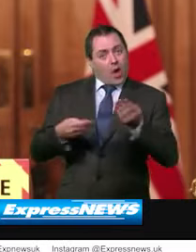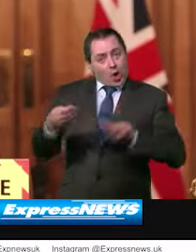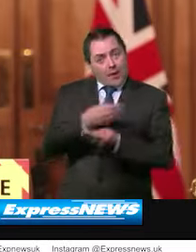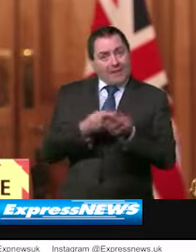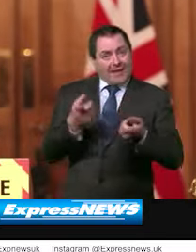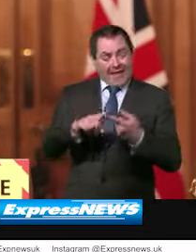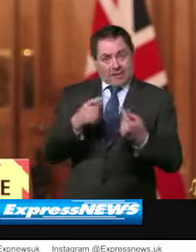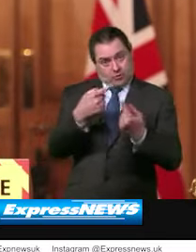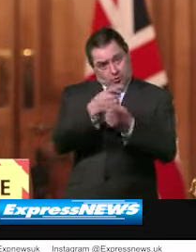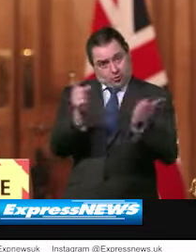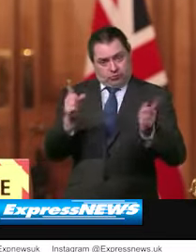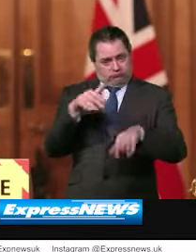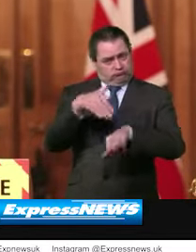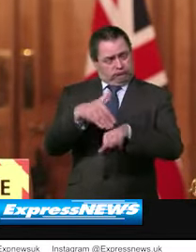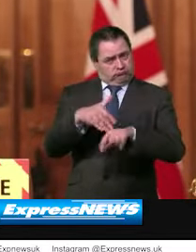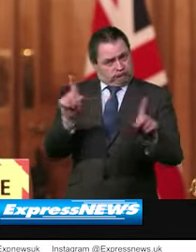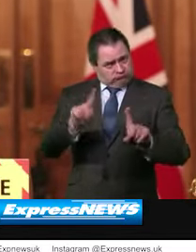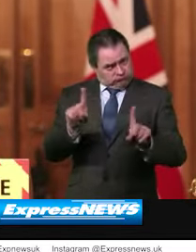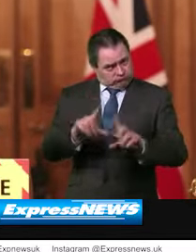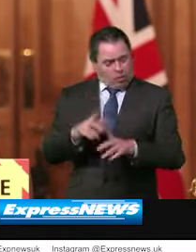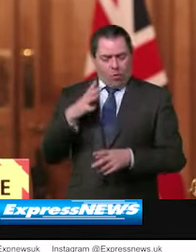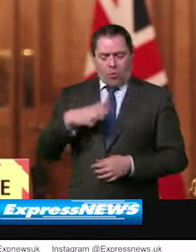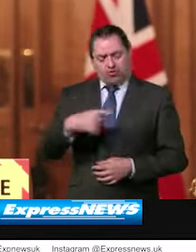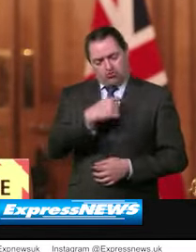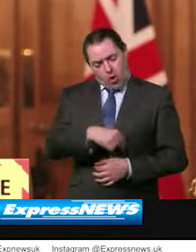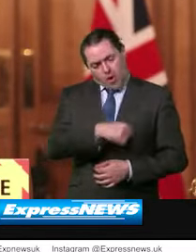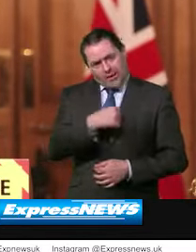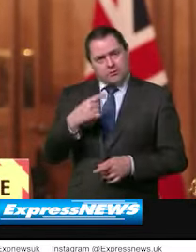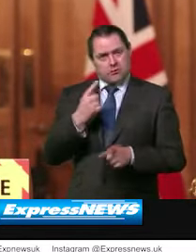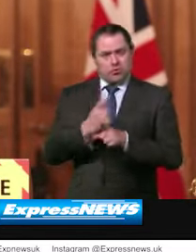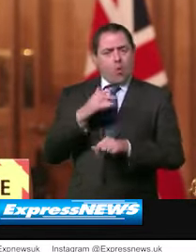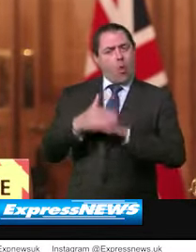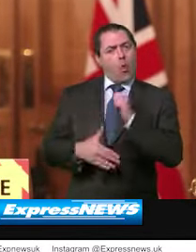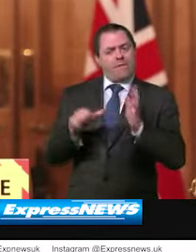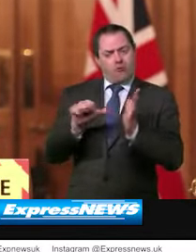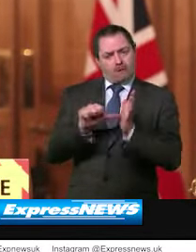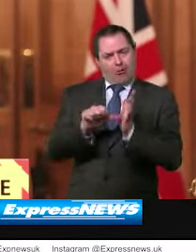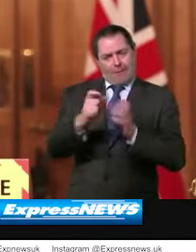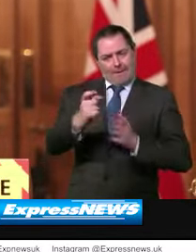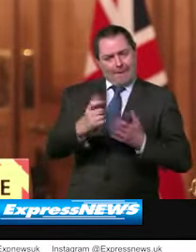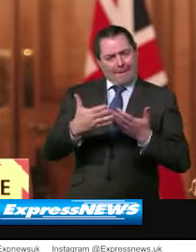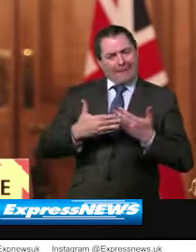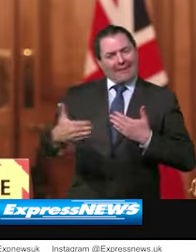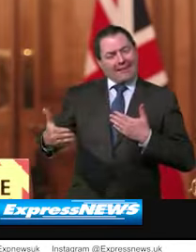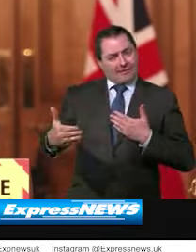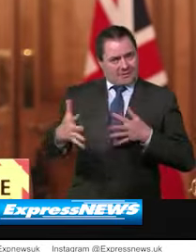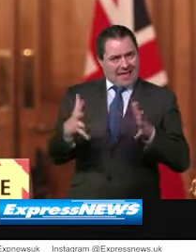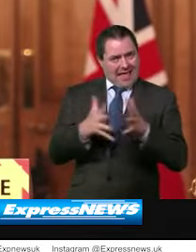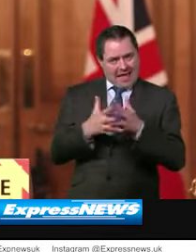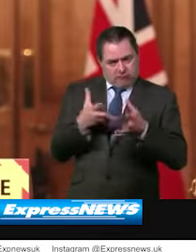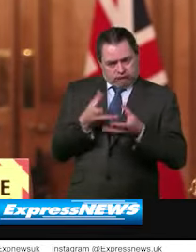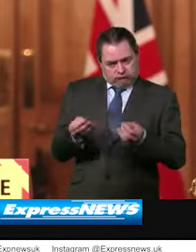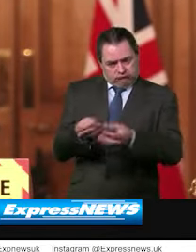quiero ser honesto con usted sobre los problemas que enfrentamos y nuestro plan de para solucionarlos